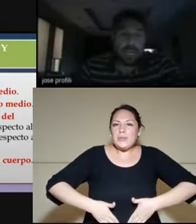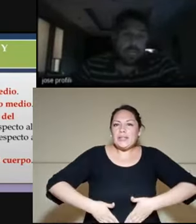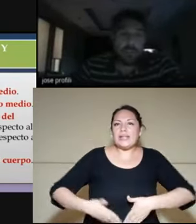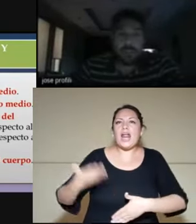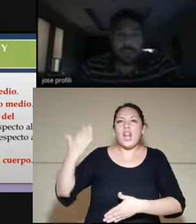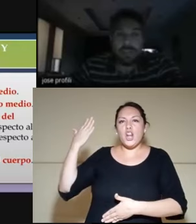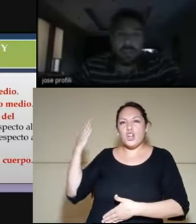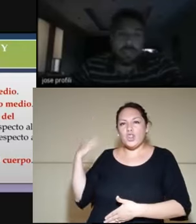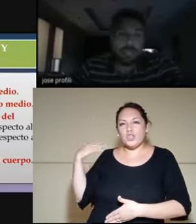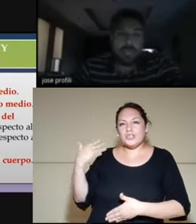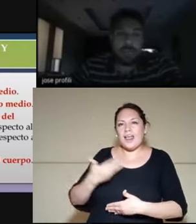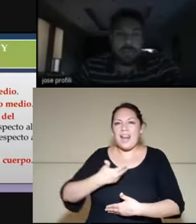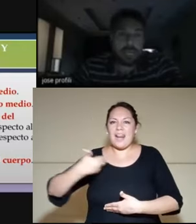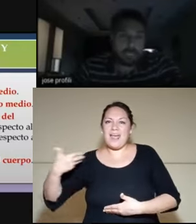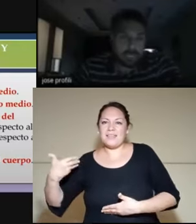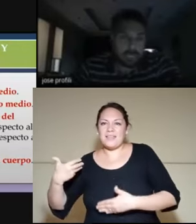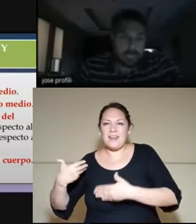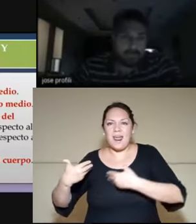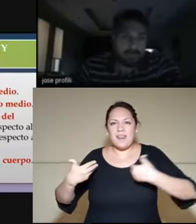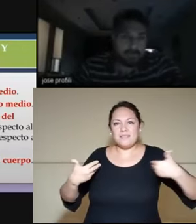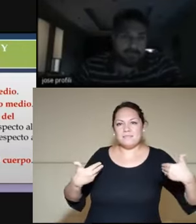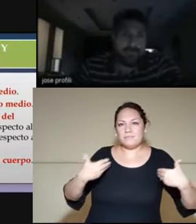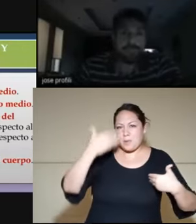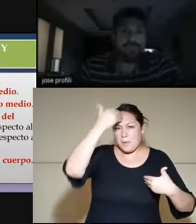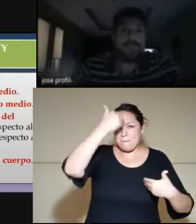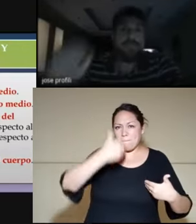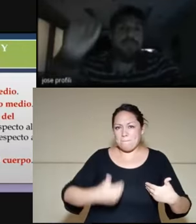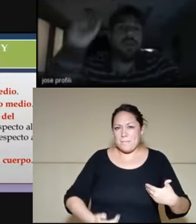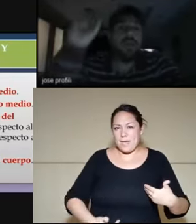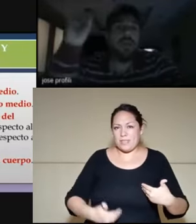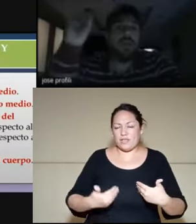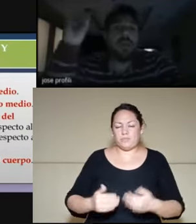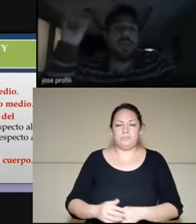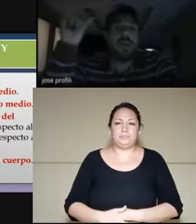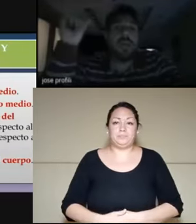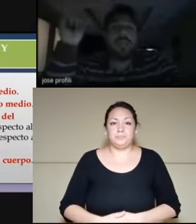qué es dorsal, interno, externo, lateral, medial, etc.